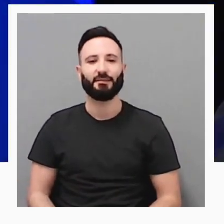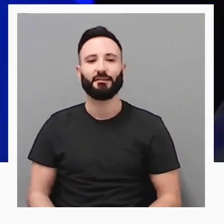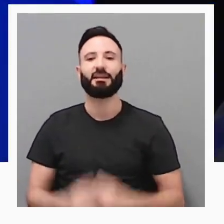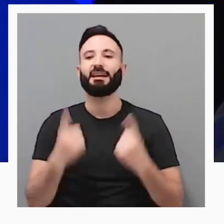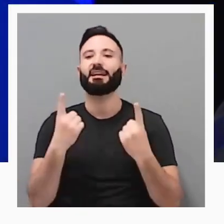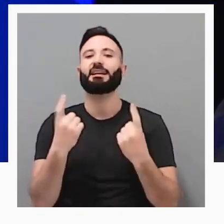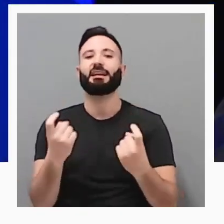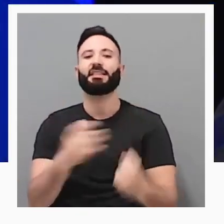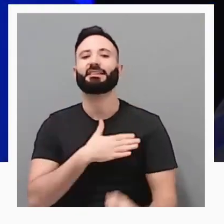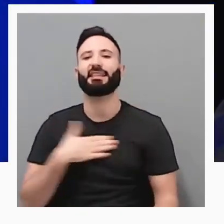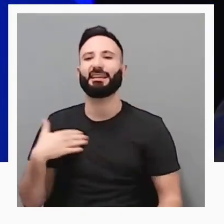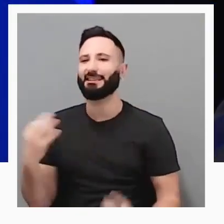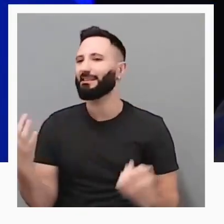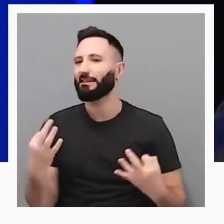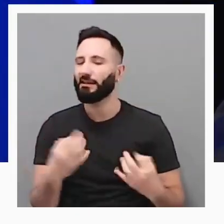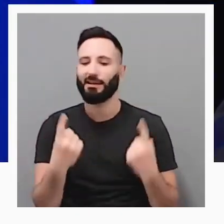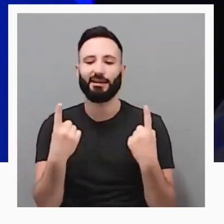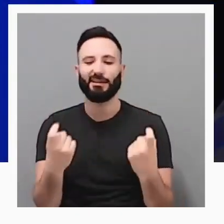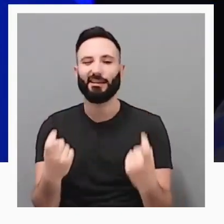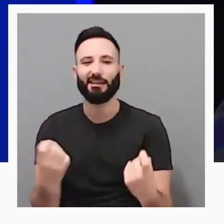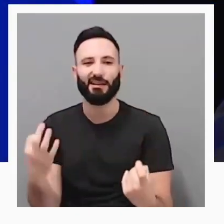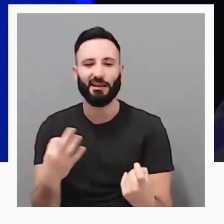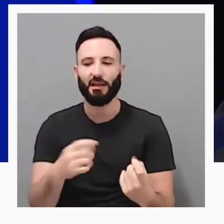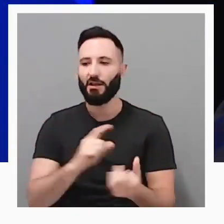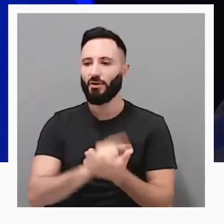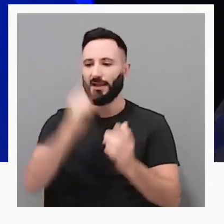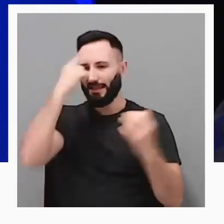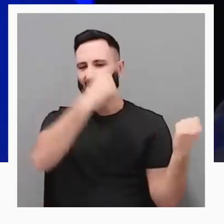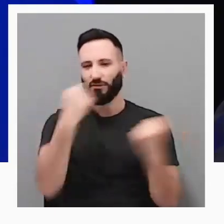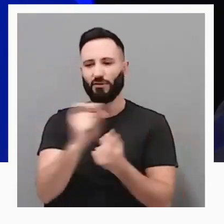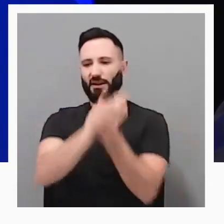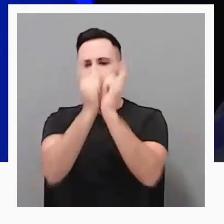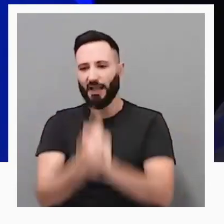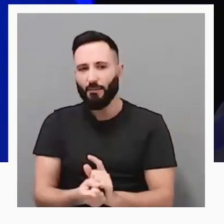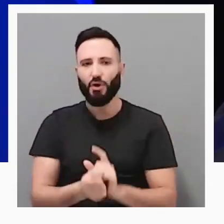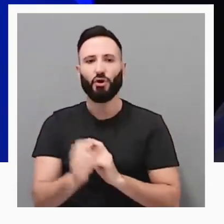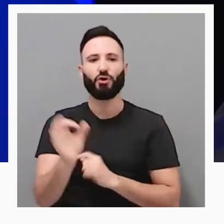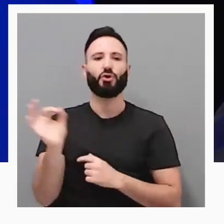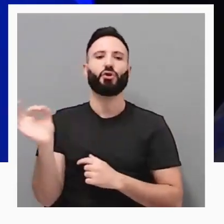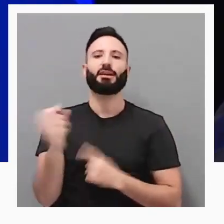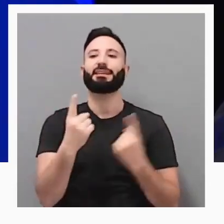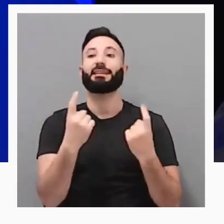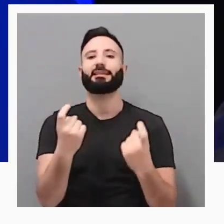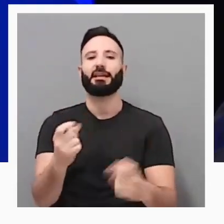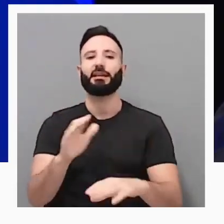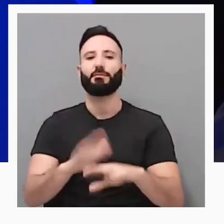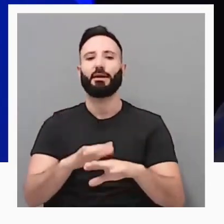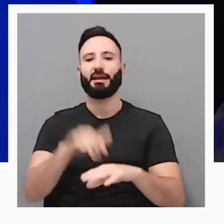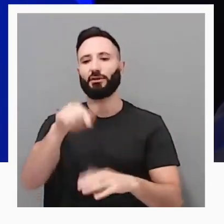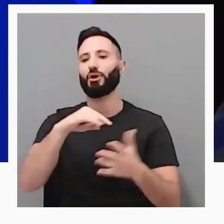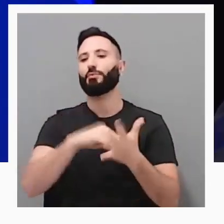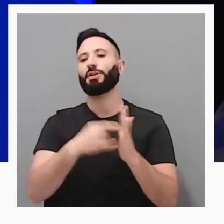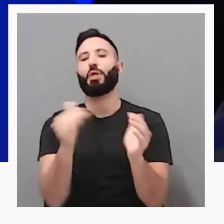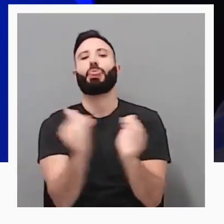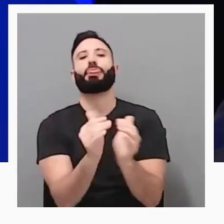¿Qué necesitáis? ¿Qué cambios institucionales, sobre todo, necesitáis para que estos no sean proyectos minoritarios, sino